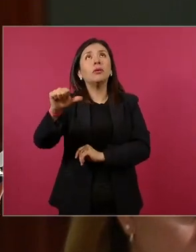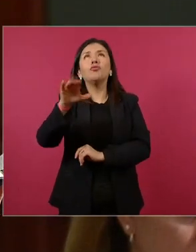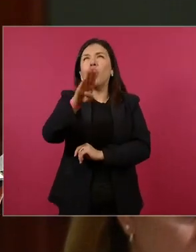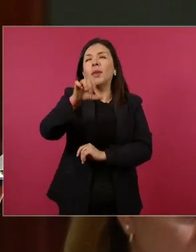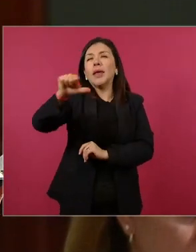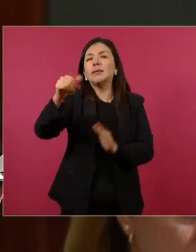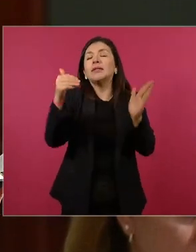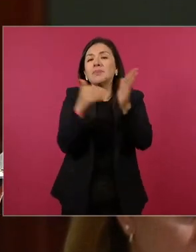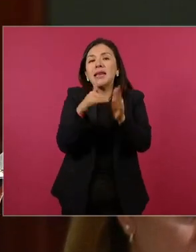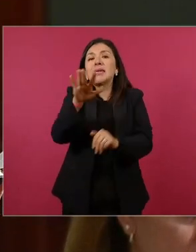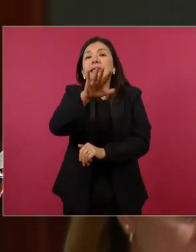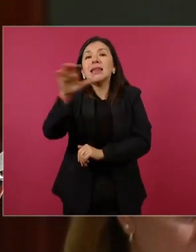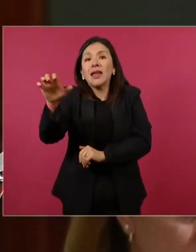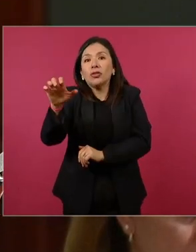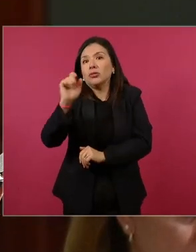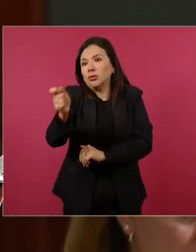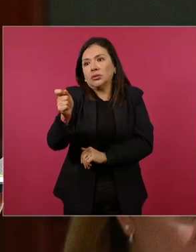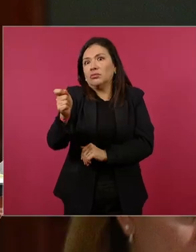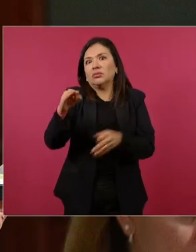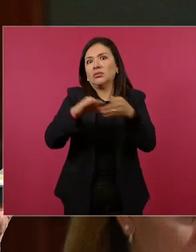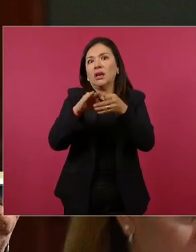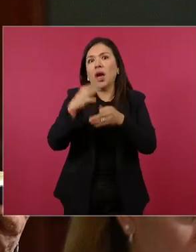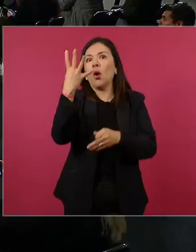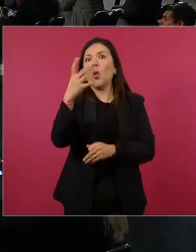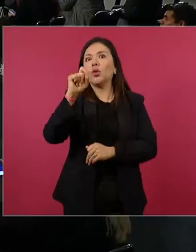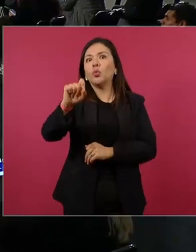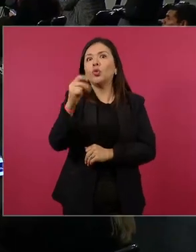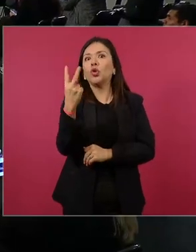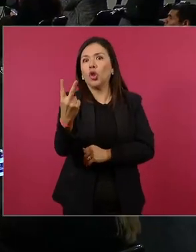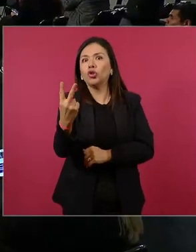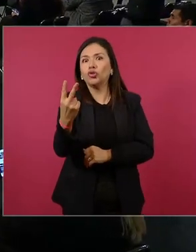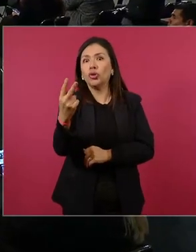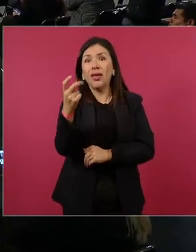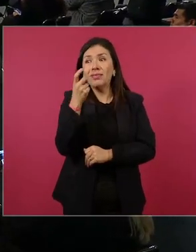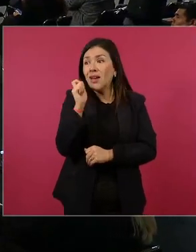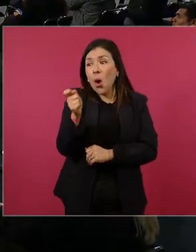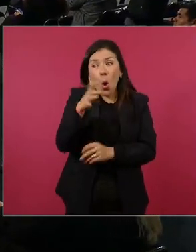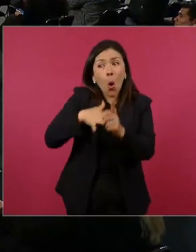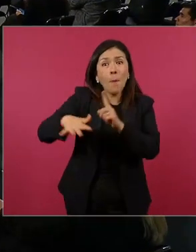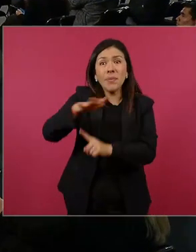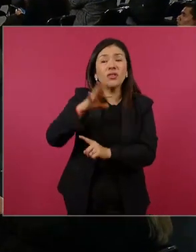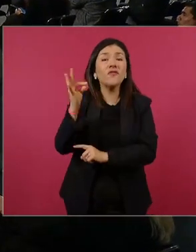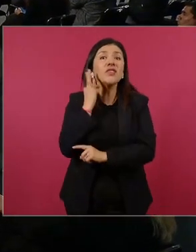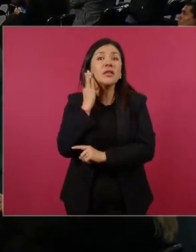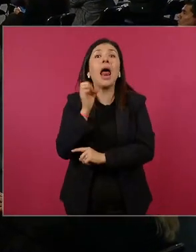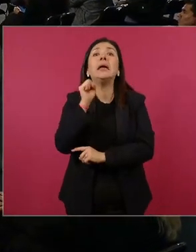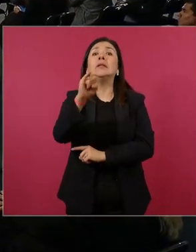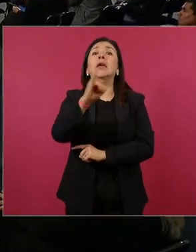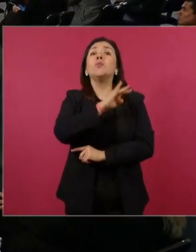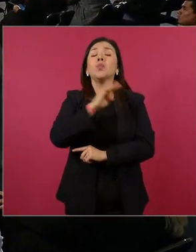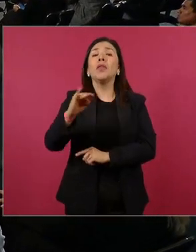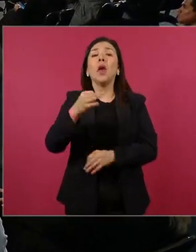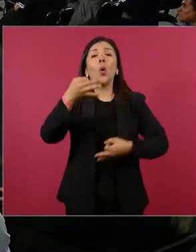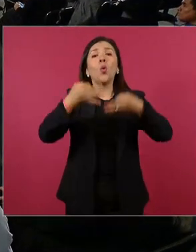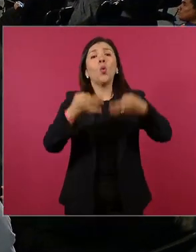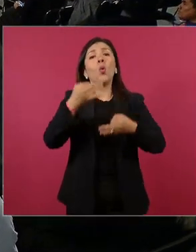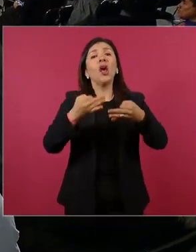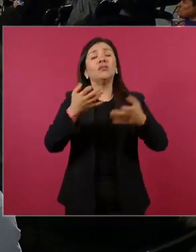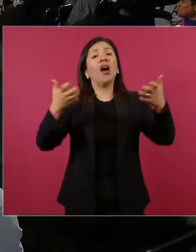96.500 casos, el 4.3 del total de las fiscalías, se logró que un juez dictara